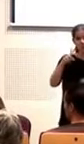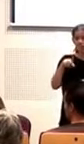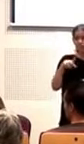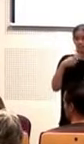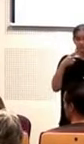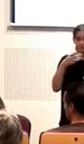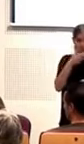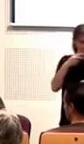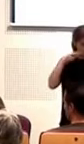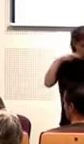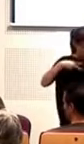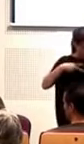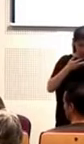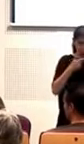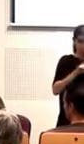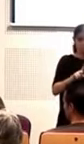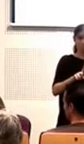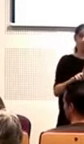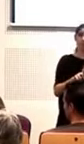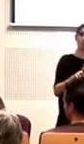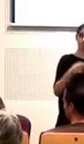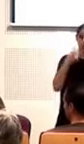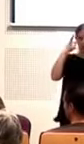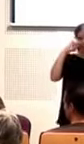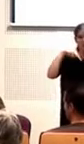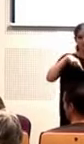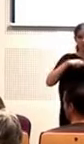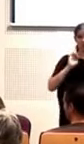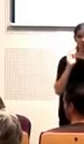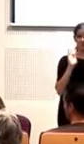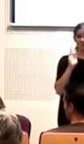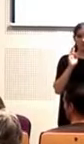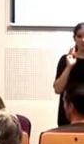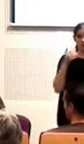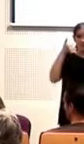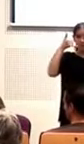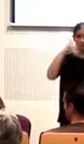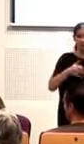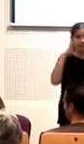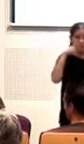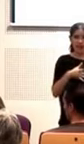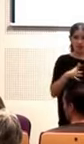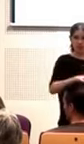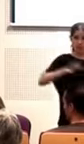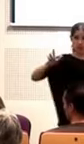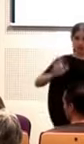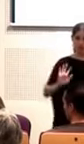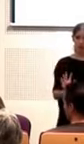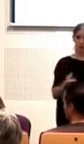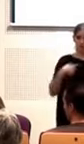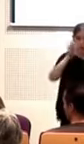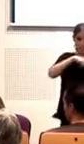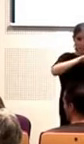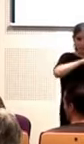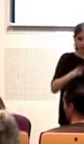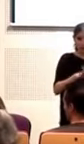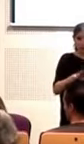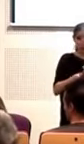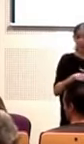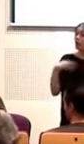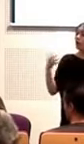propio cuerpo, creo que eso ha sido un delito muy grande, el que ha pasado y está pasando en nuestro país. Os animo a